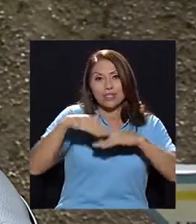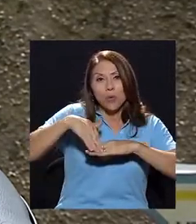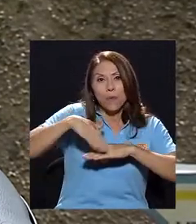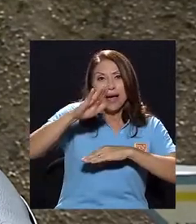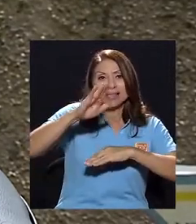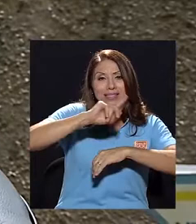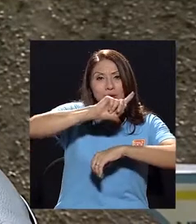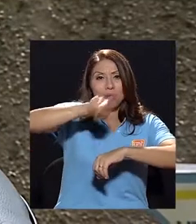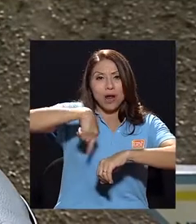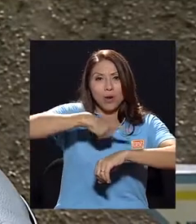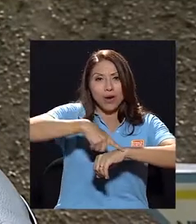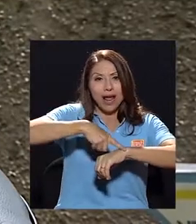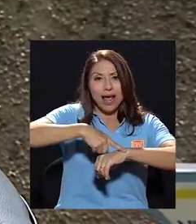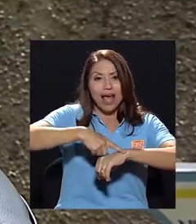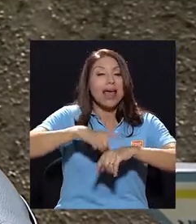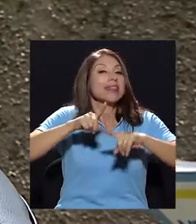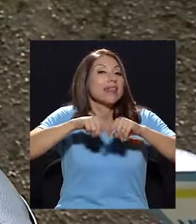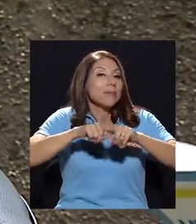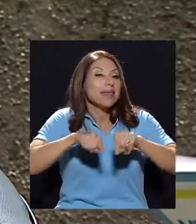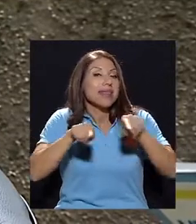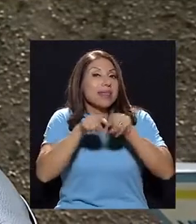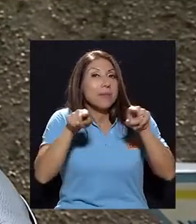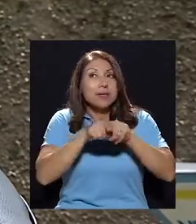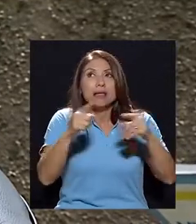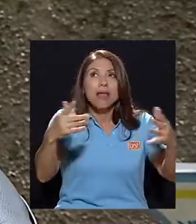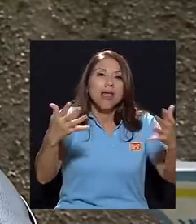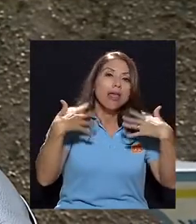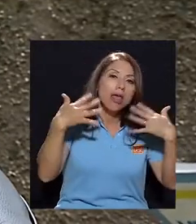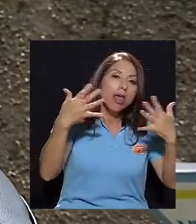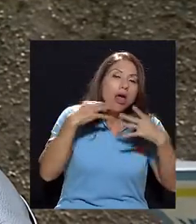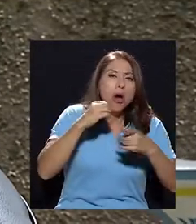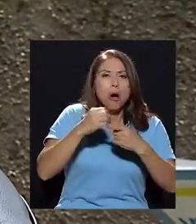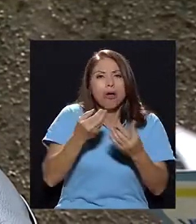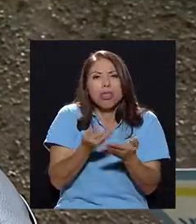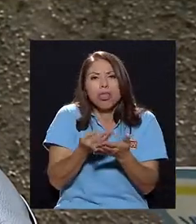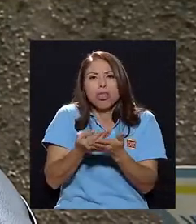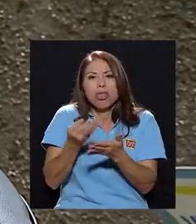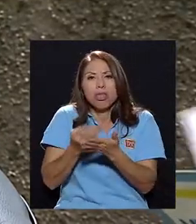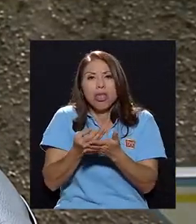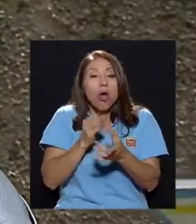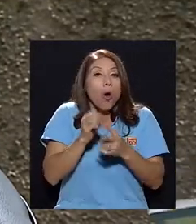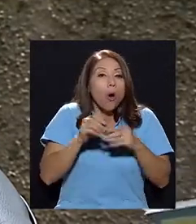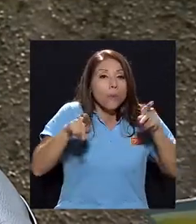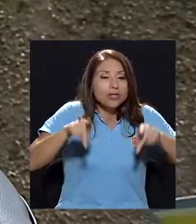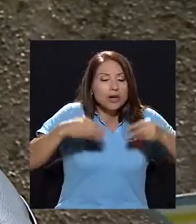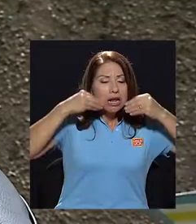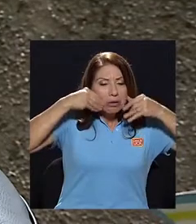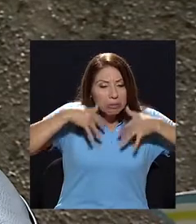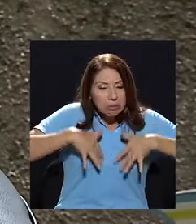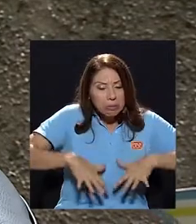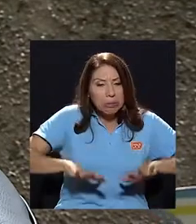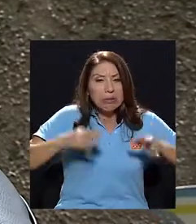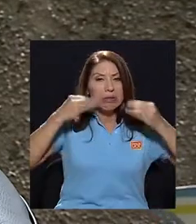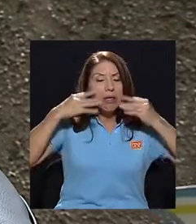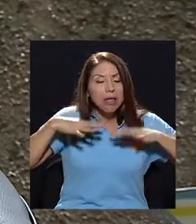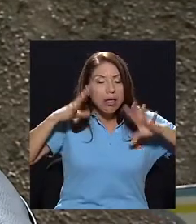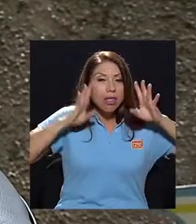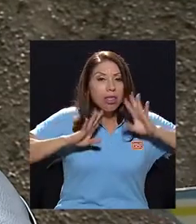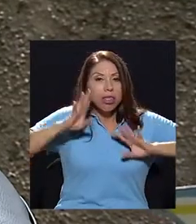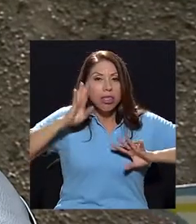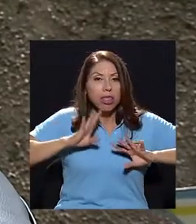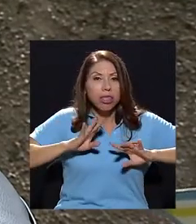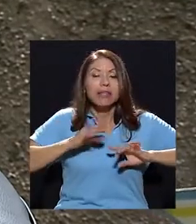clima está caliente y está húmedo y la persona va a perder mucho sudor, entonces se recomiendan esas pastillas. Pero